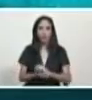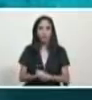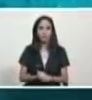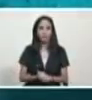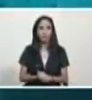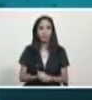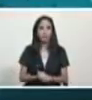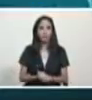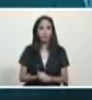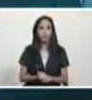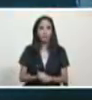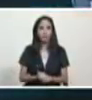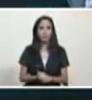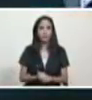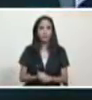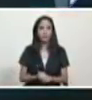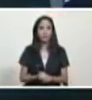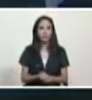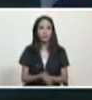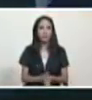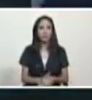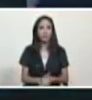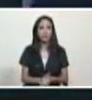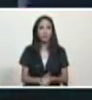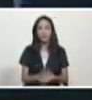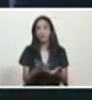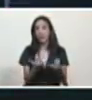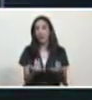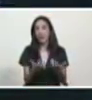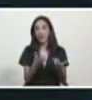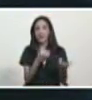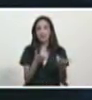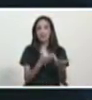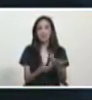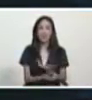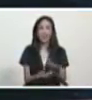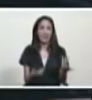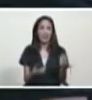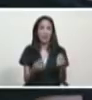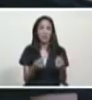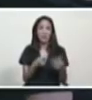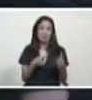Buena parte de la guerra psicológica, mediática,